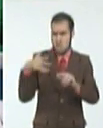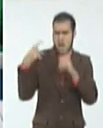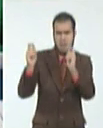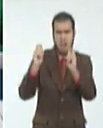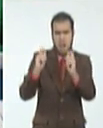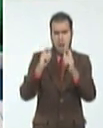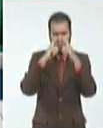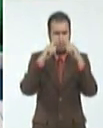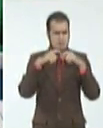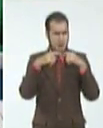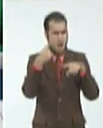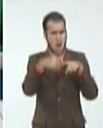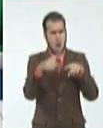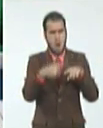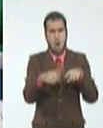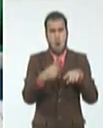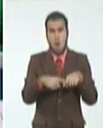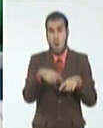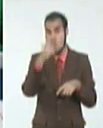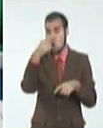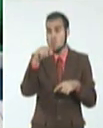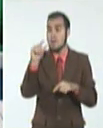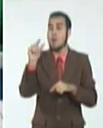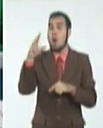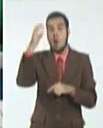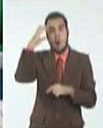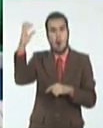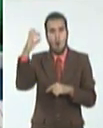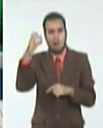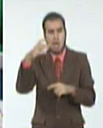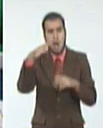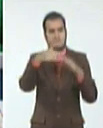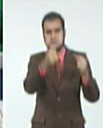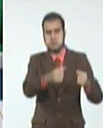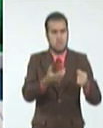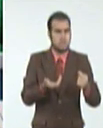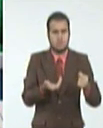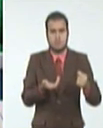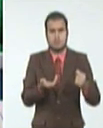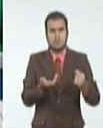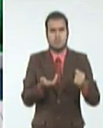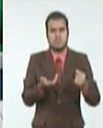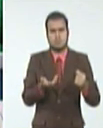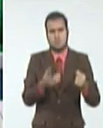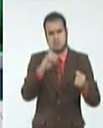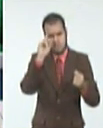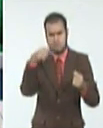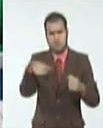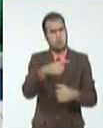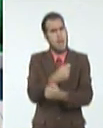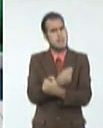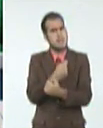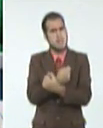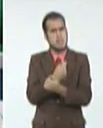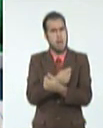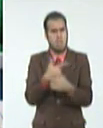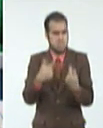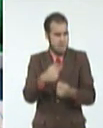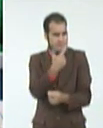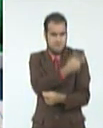nasobuco por el confinamiento. No quieren vacunarse. Sin darse cuenta de lo que representa desde el punto de su